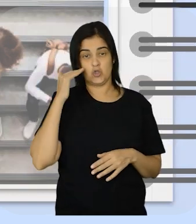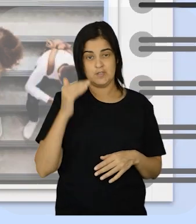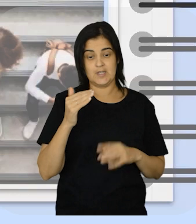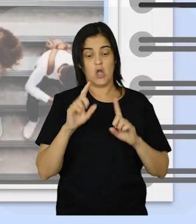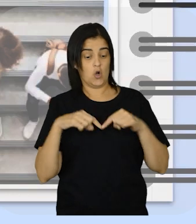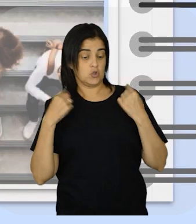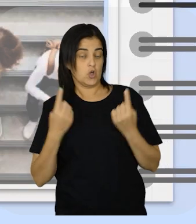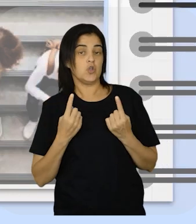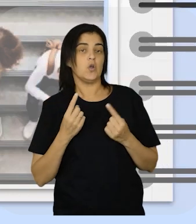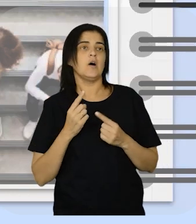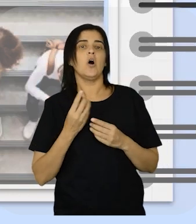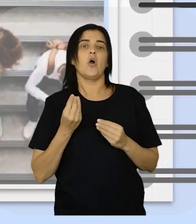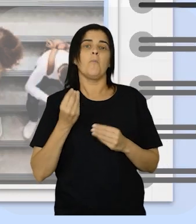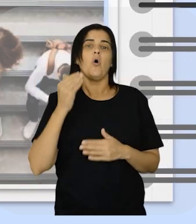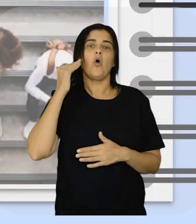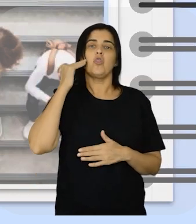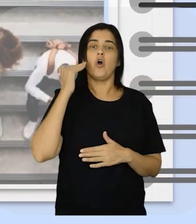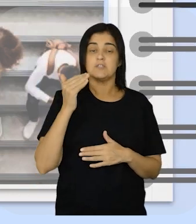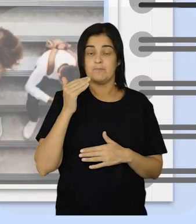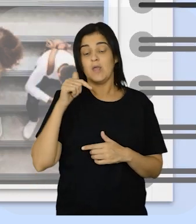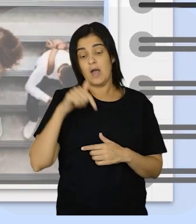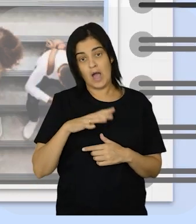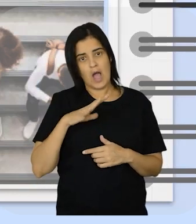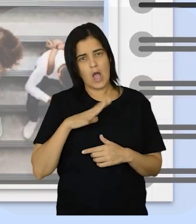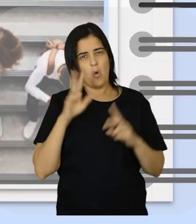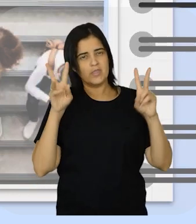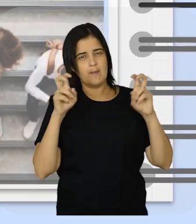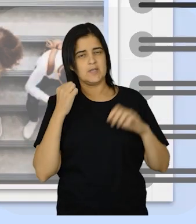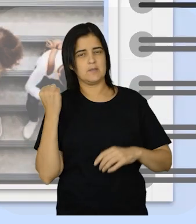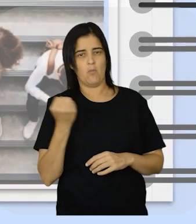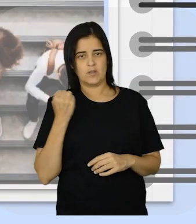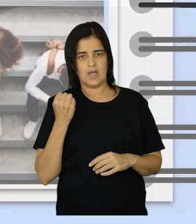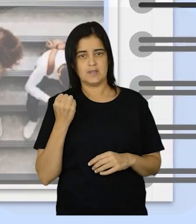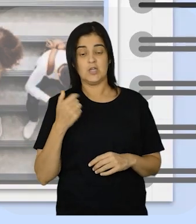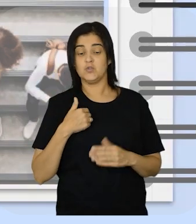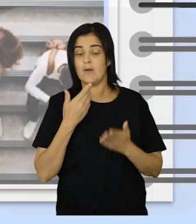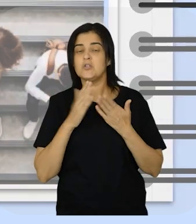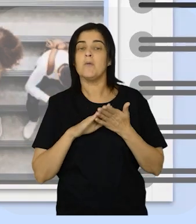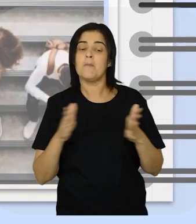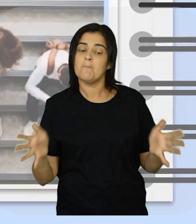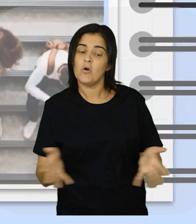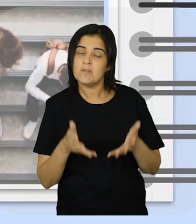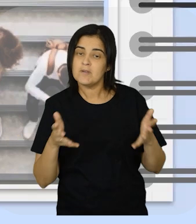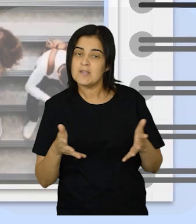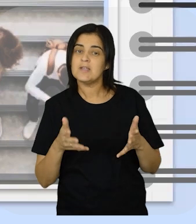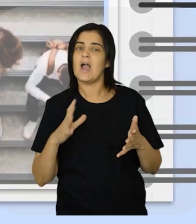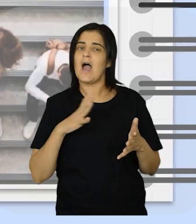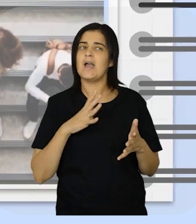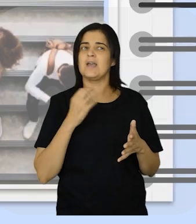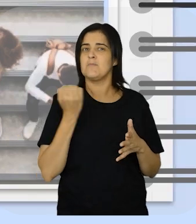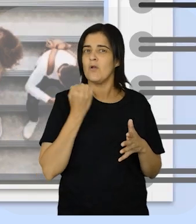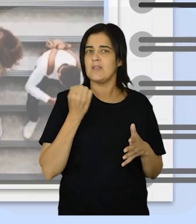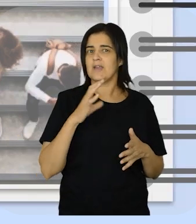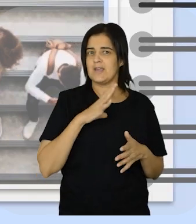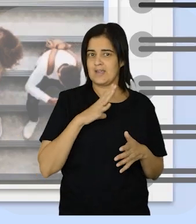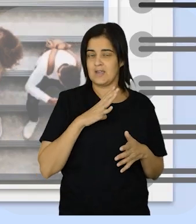nosotros como docentes. Y acá hay una cuestión que es importante. Yo hablé recién de la motivación intrínseca y lo importante que